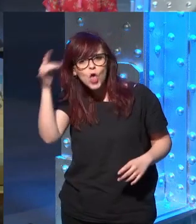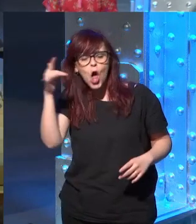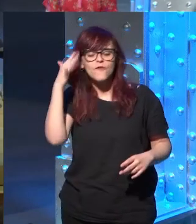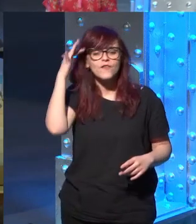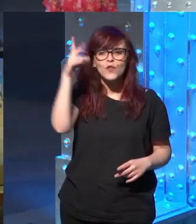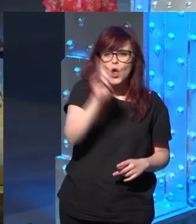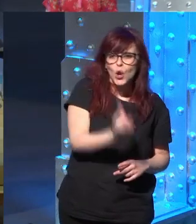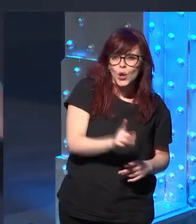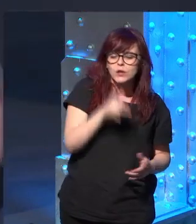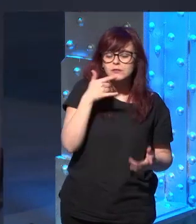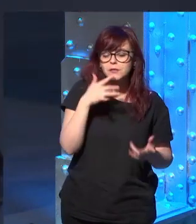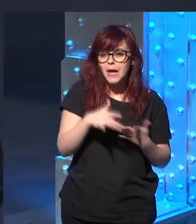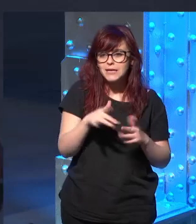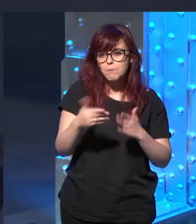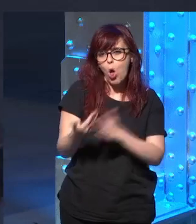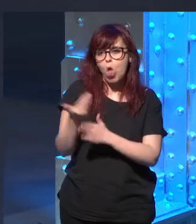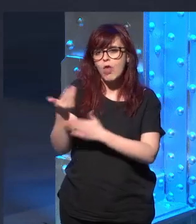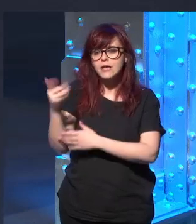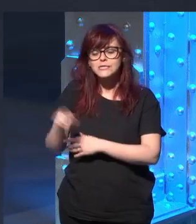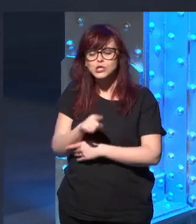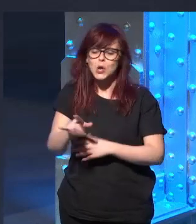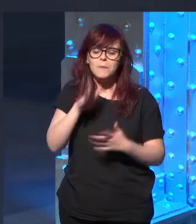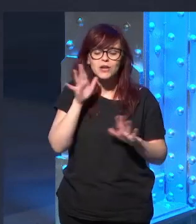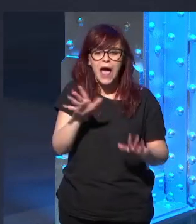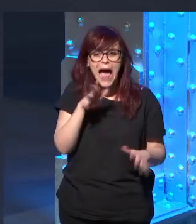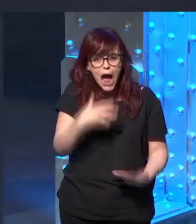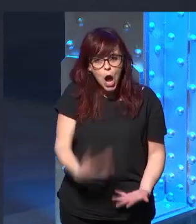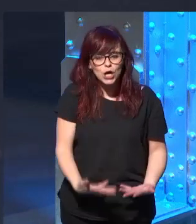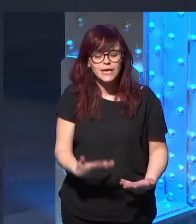autoficción. También son modas, ¿no? Pero es cierto